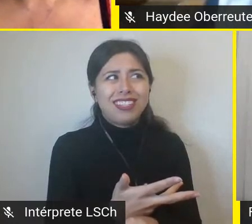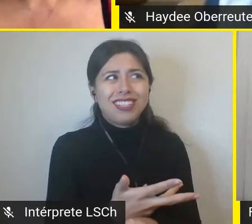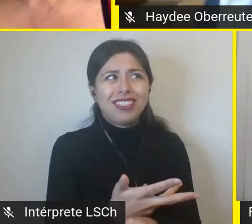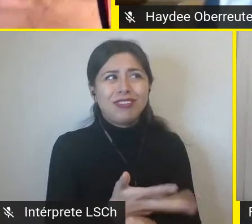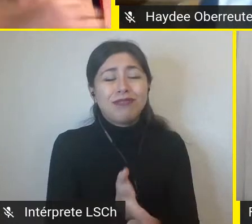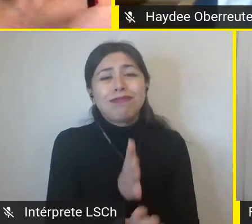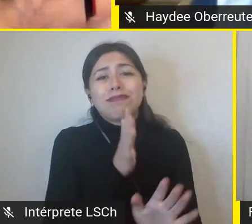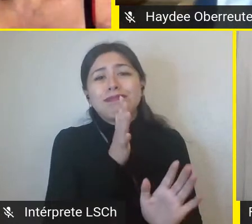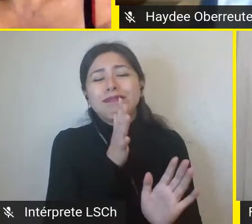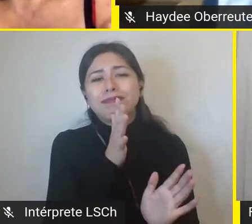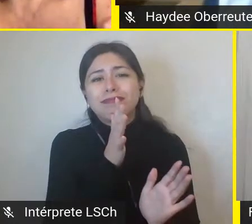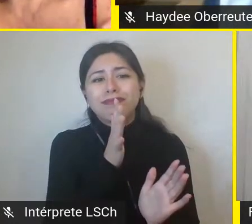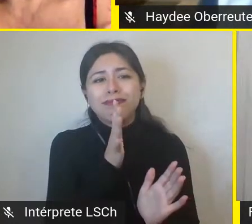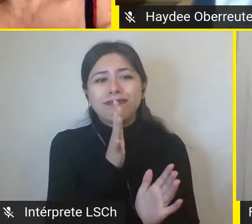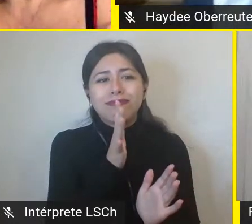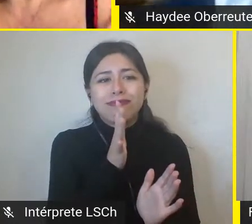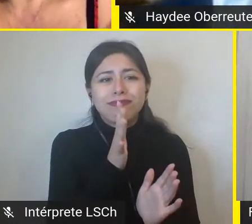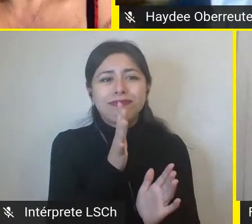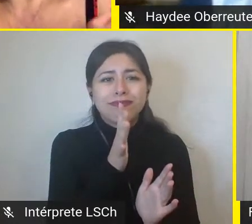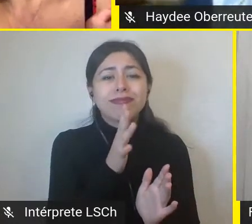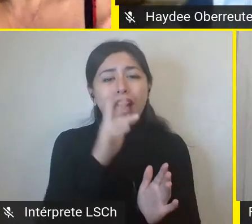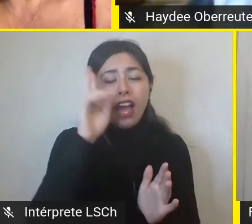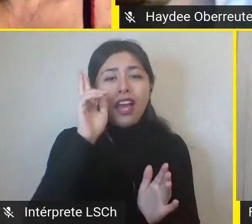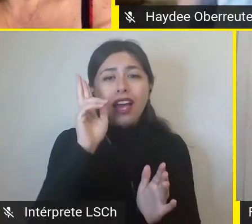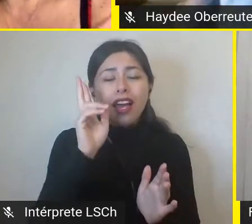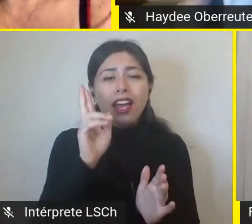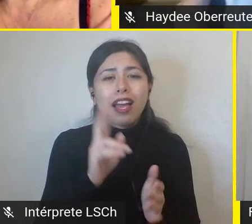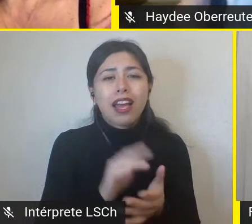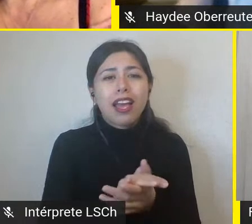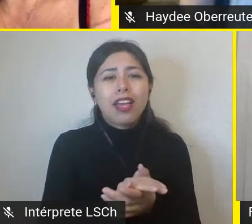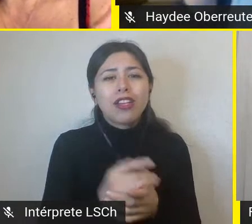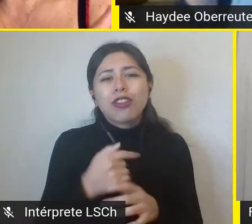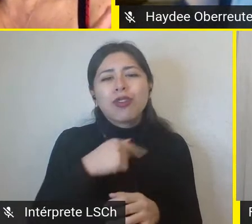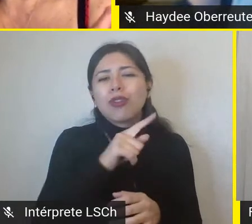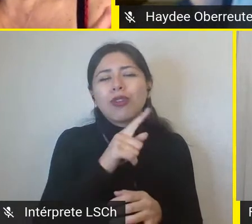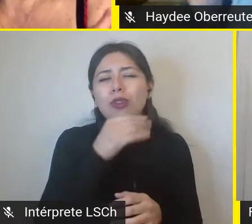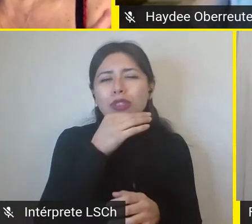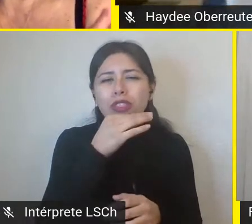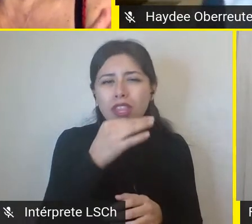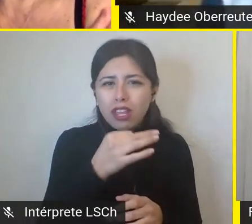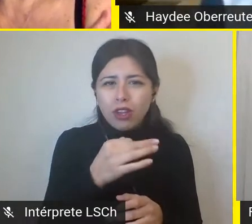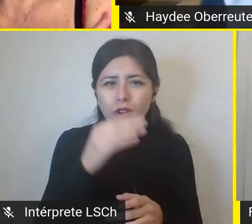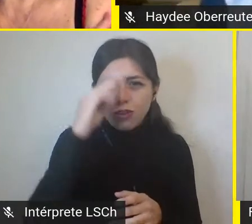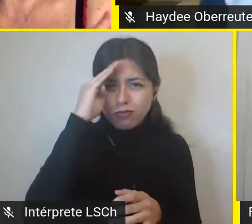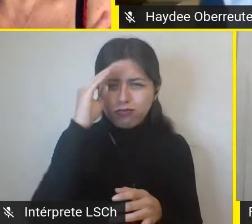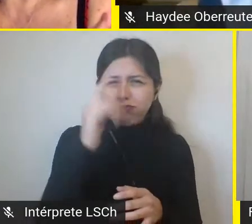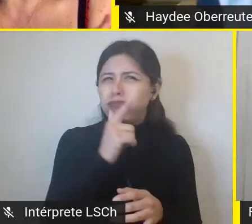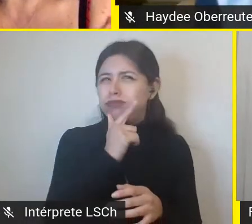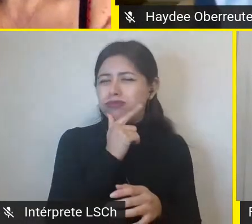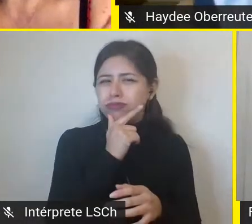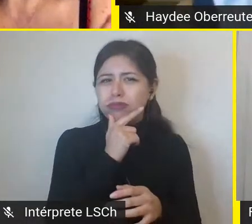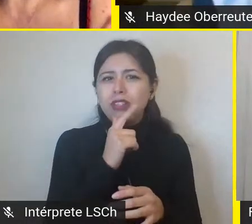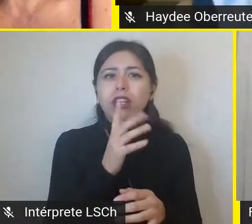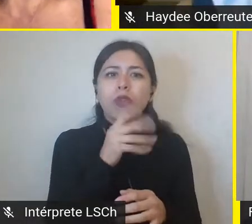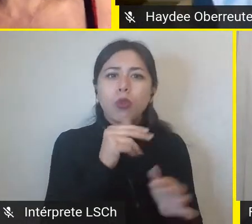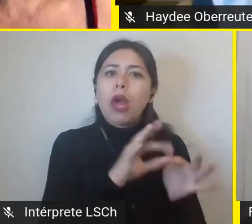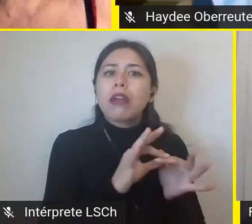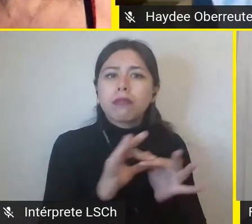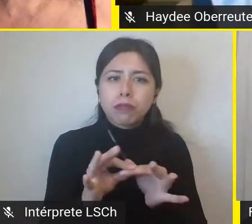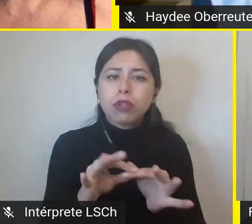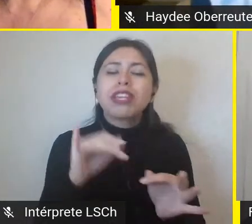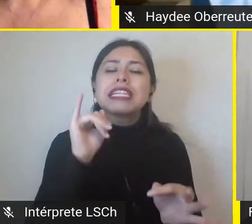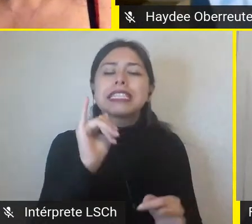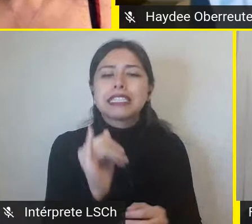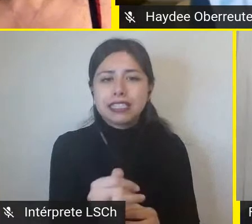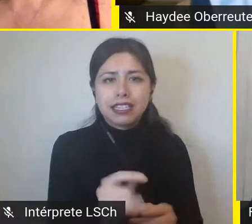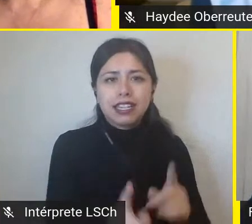digamos, con razón, no digo que la sospecha y la desconfianza no tenga razón, digamos, hay suficientes